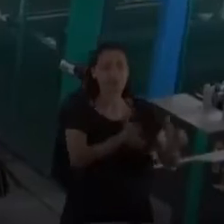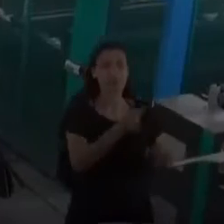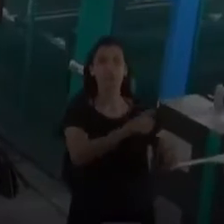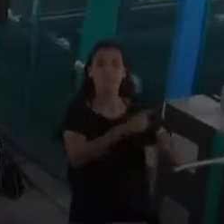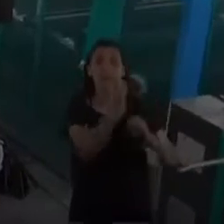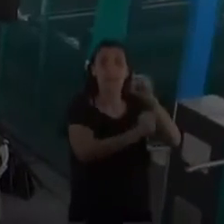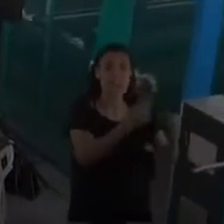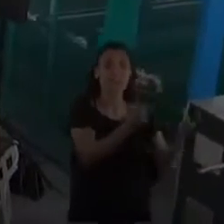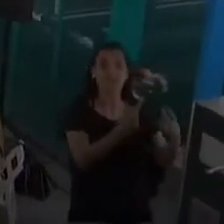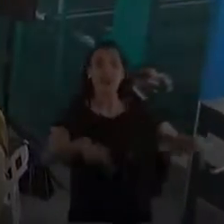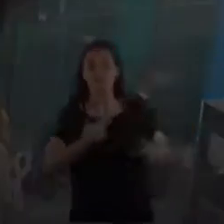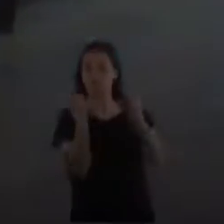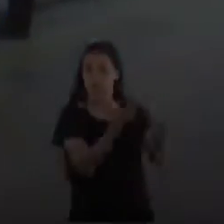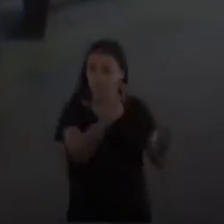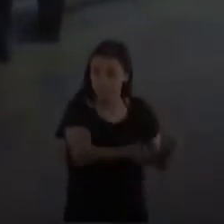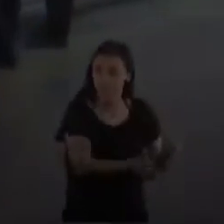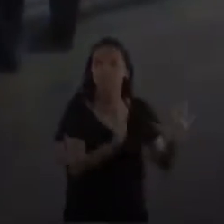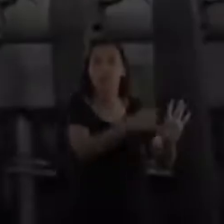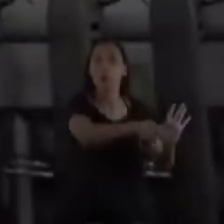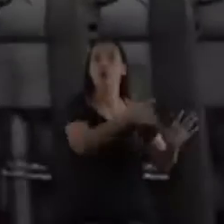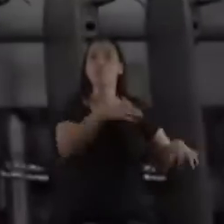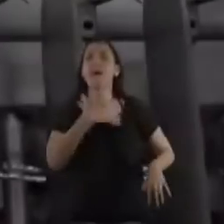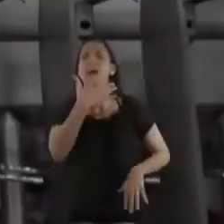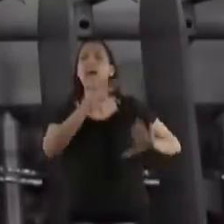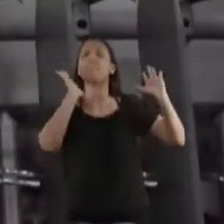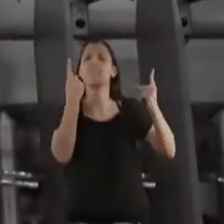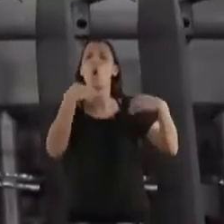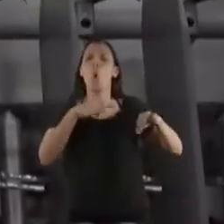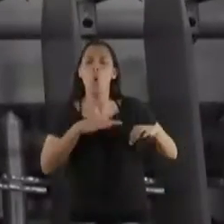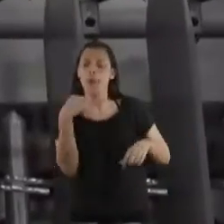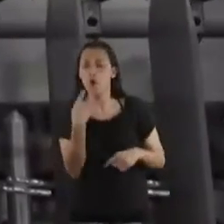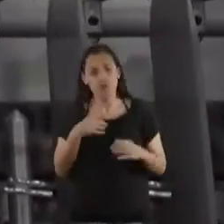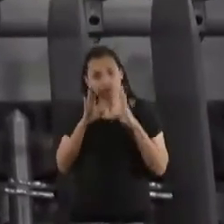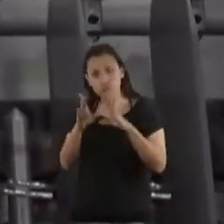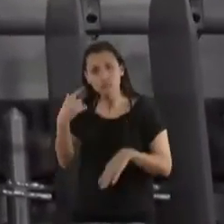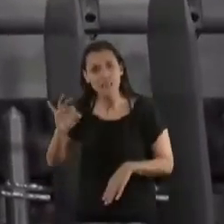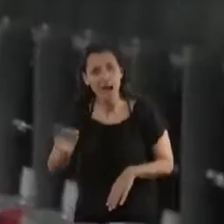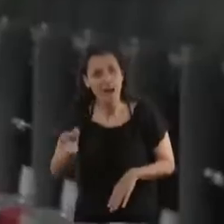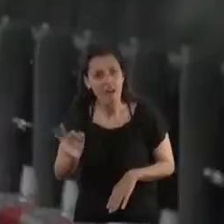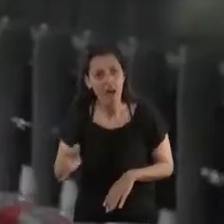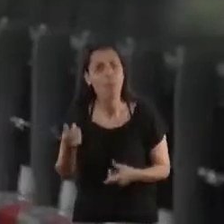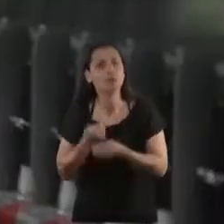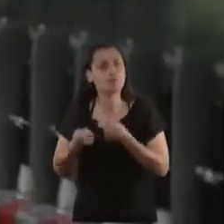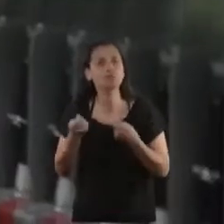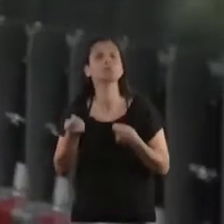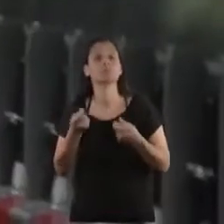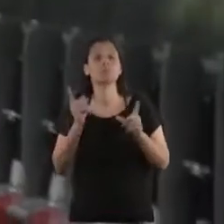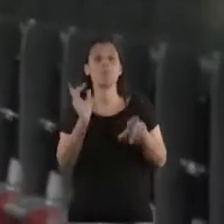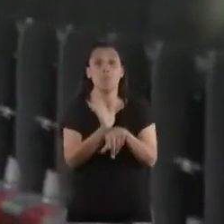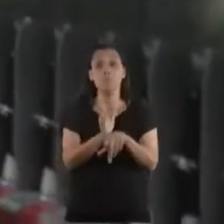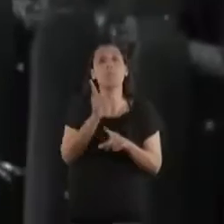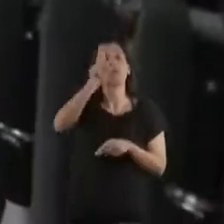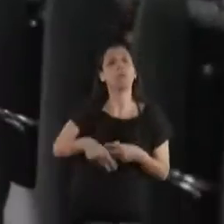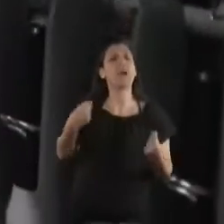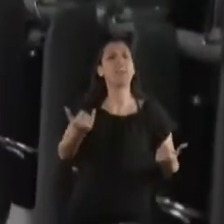industriales entiendan que el único capitalismo que nosotros entendemos es aquel donde alguien invierte